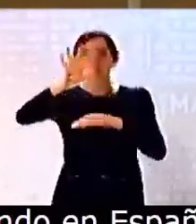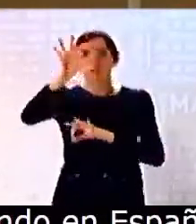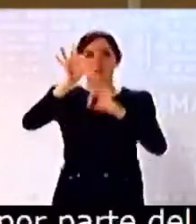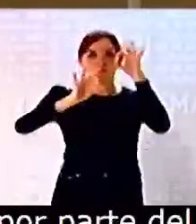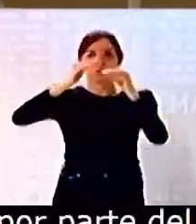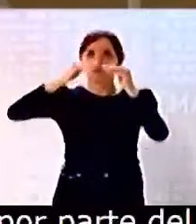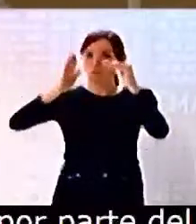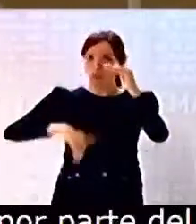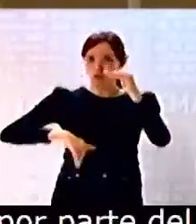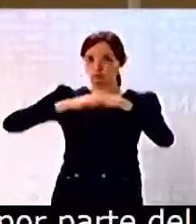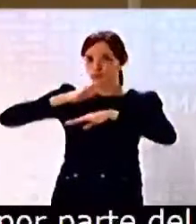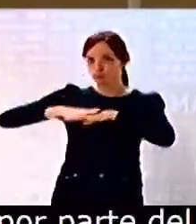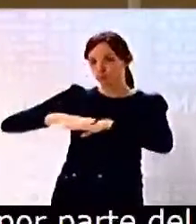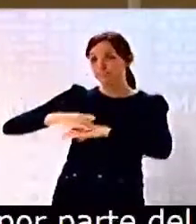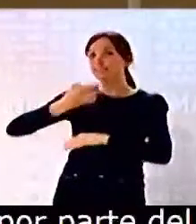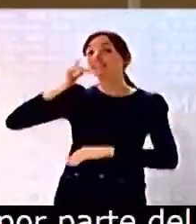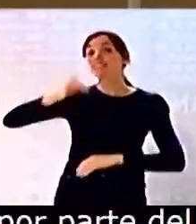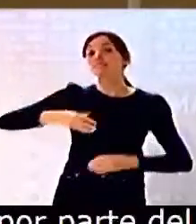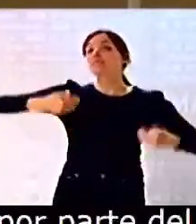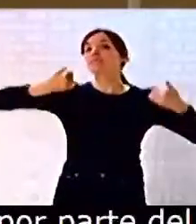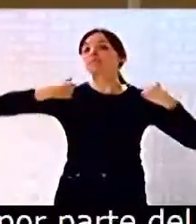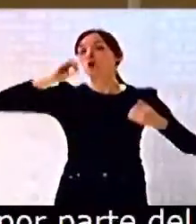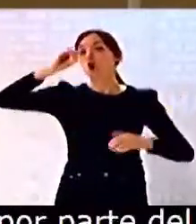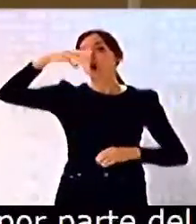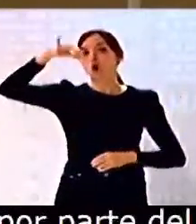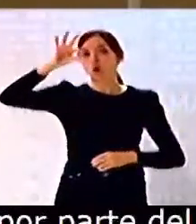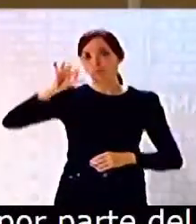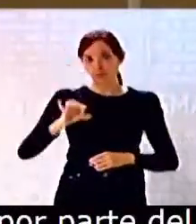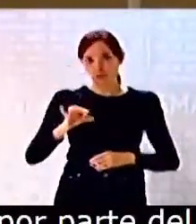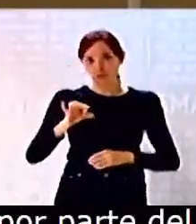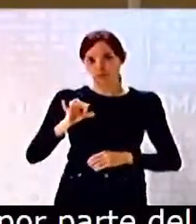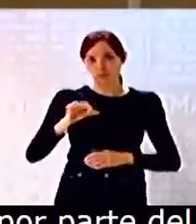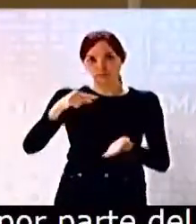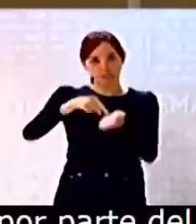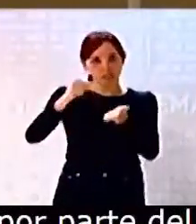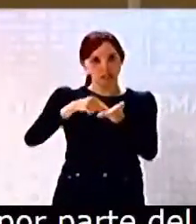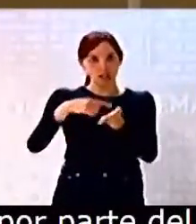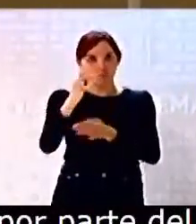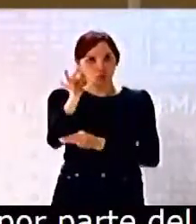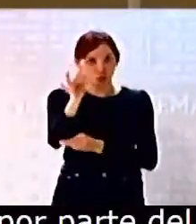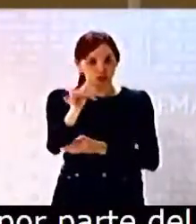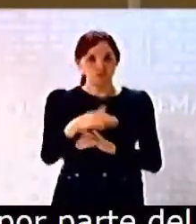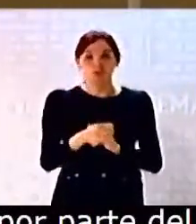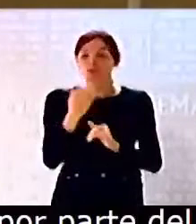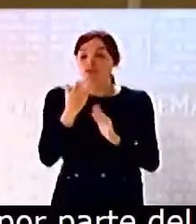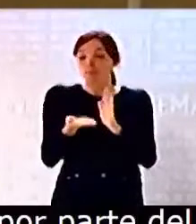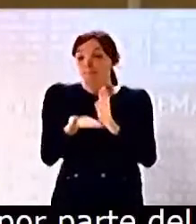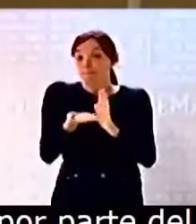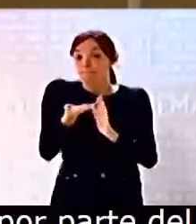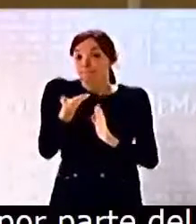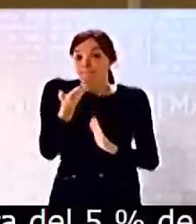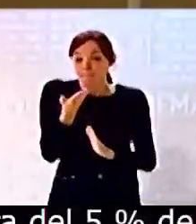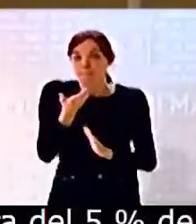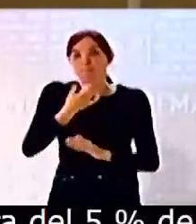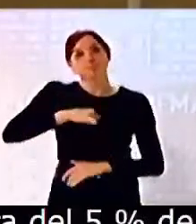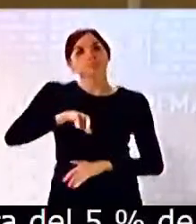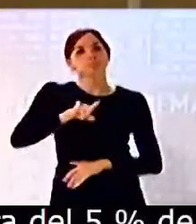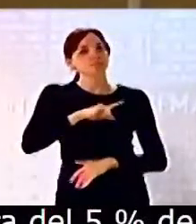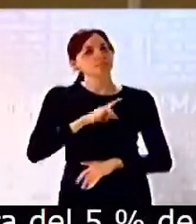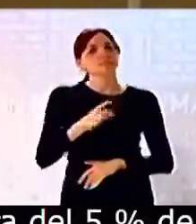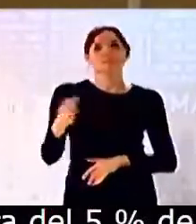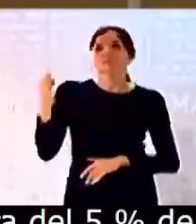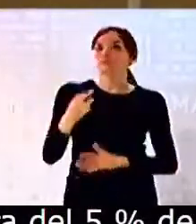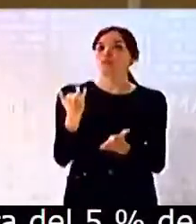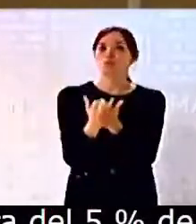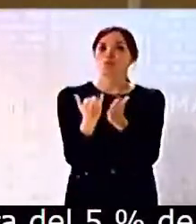Organización Mundial de la Salud en tasa de positividad. Y si viésemos que aumentase, pues entonces tendríamos que aumentar las